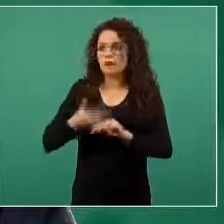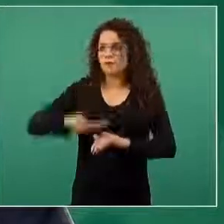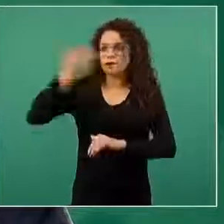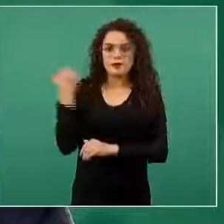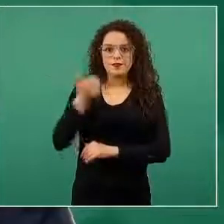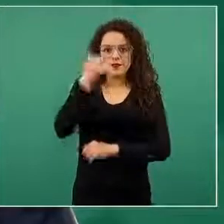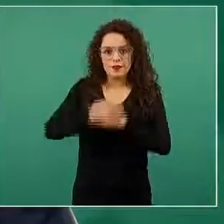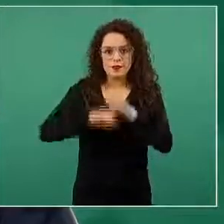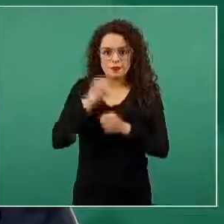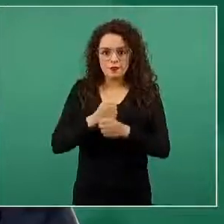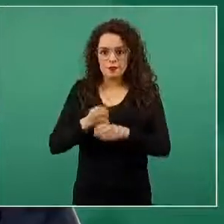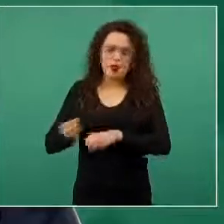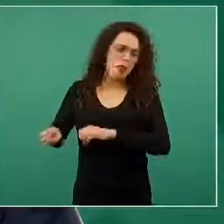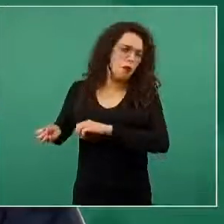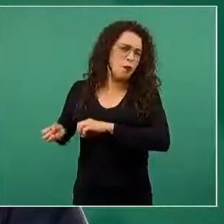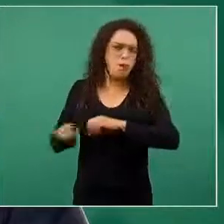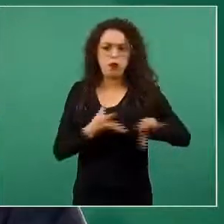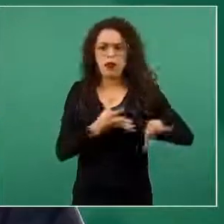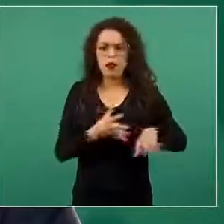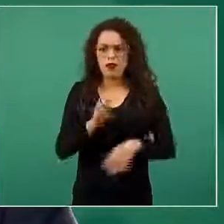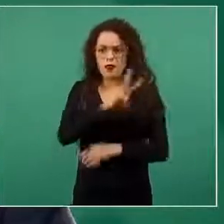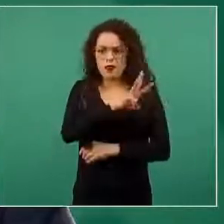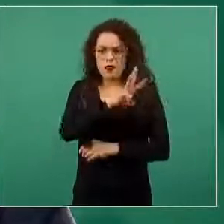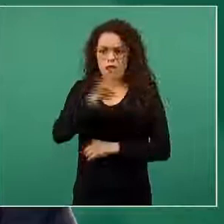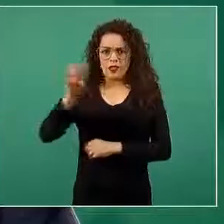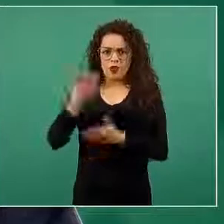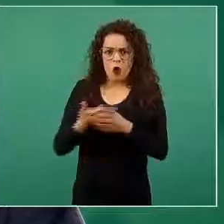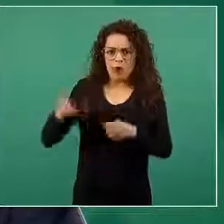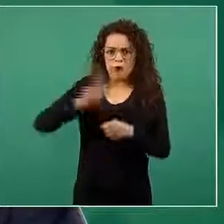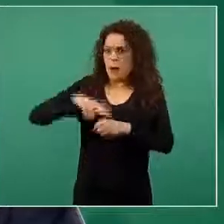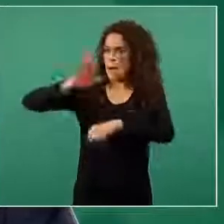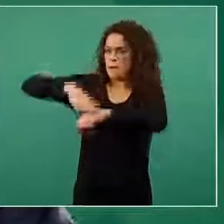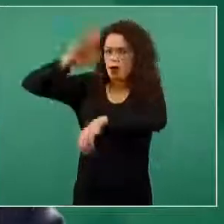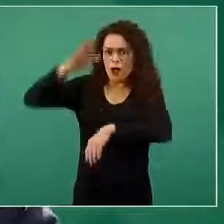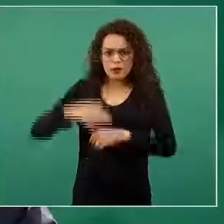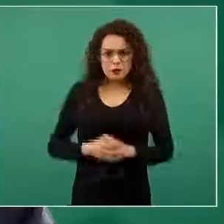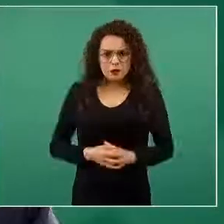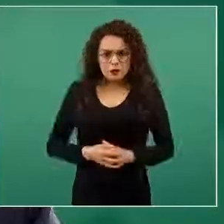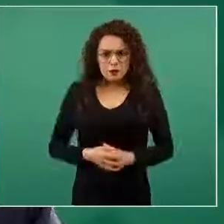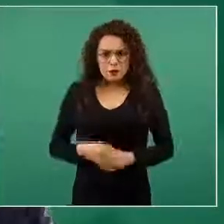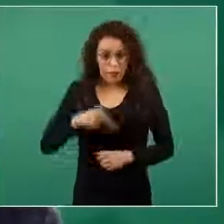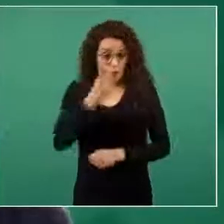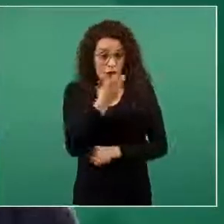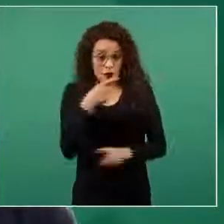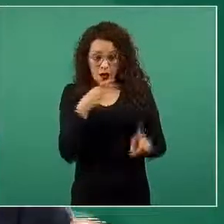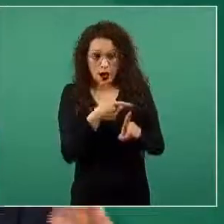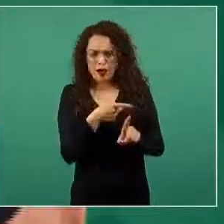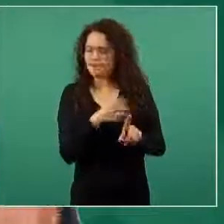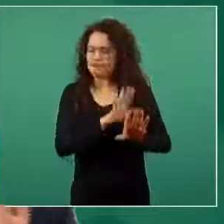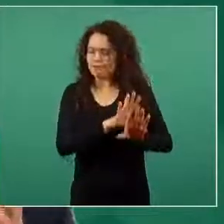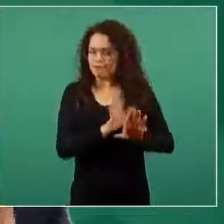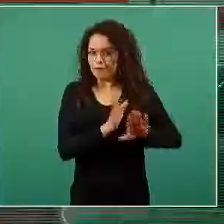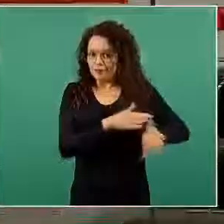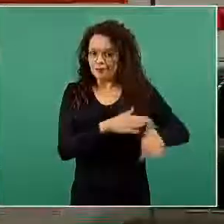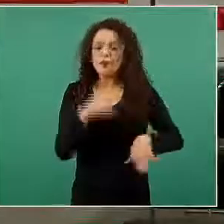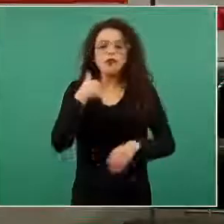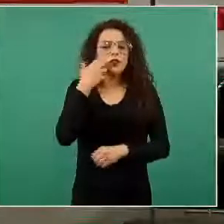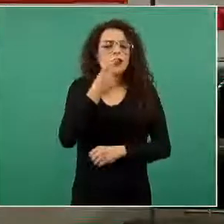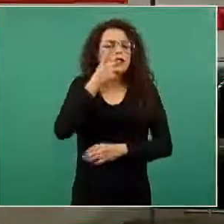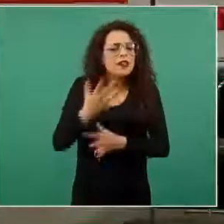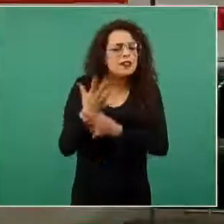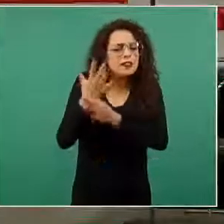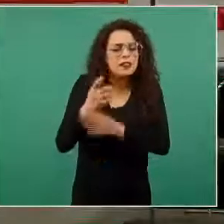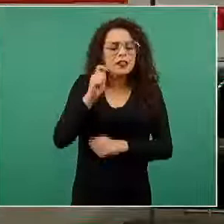cuando se dejaron abandonados más de 300 hospitales. Pero no me estoy refiriendo a eso, me estoy refiriendo a la manera en que